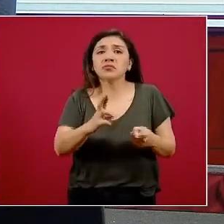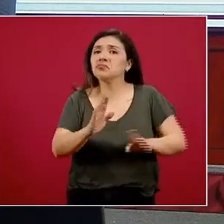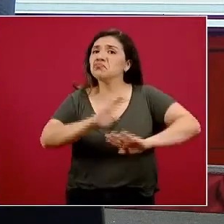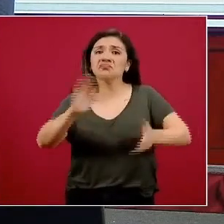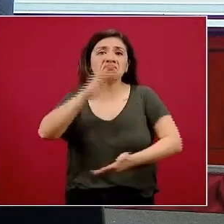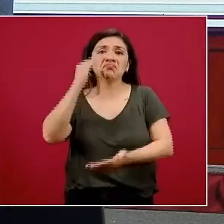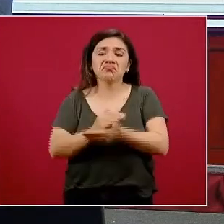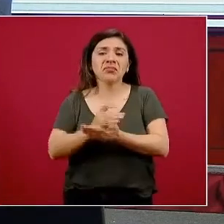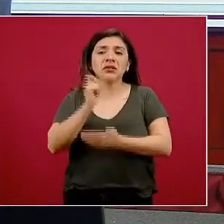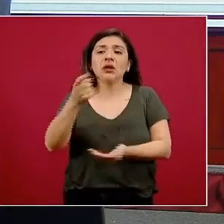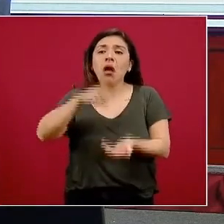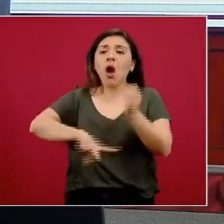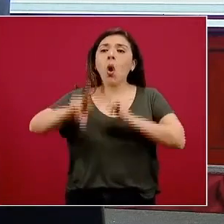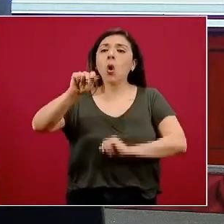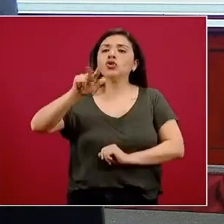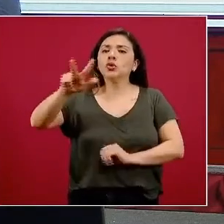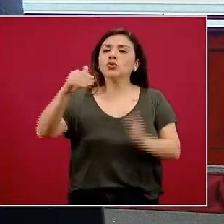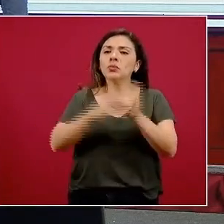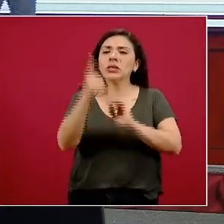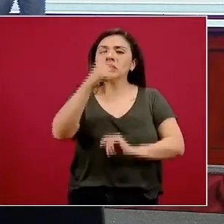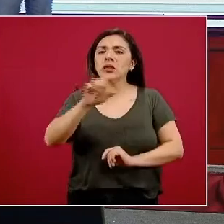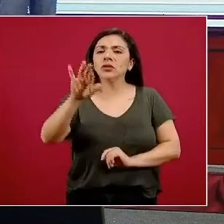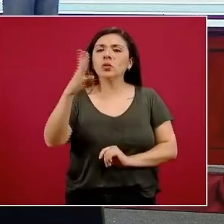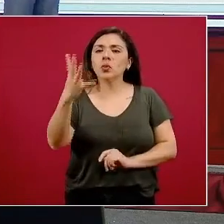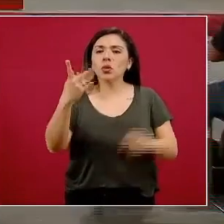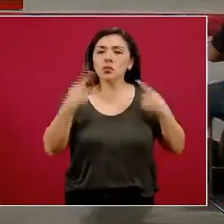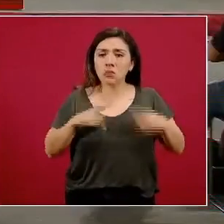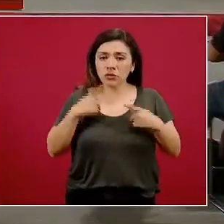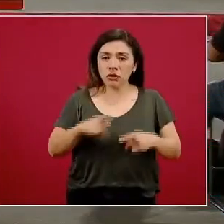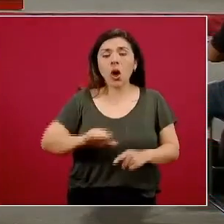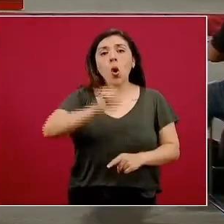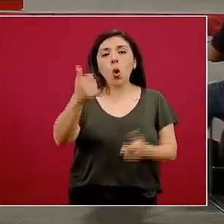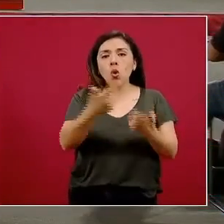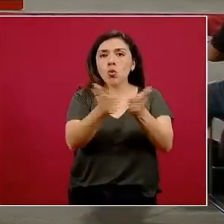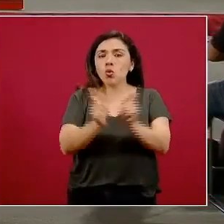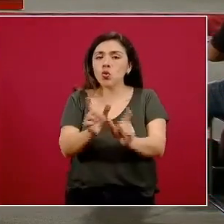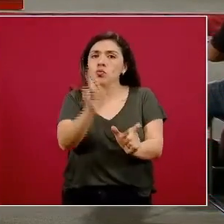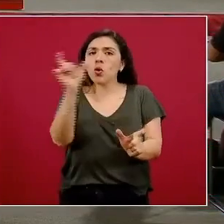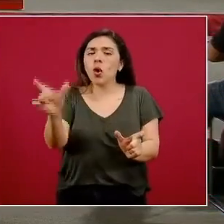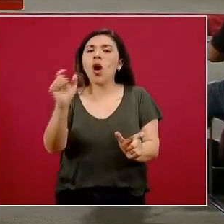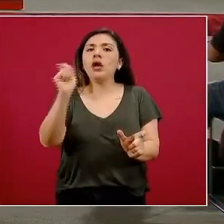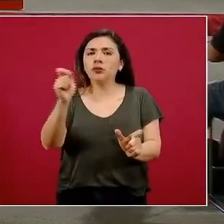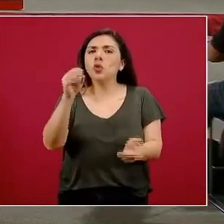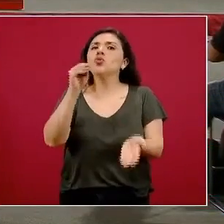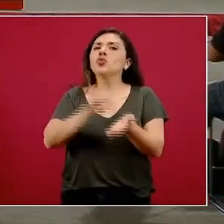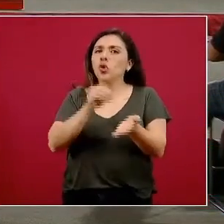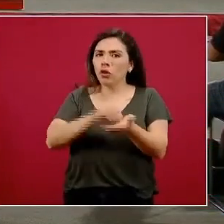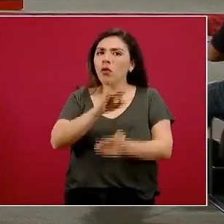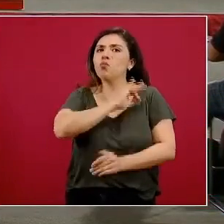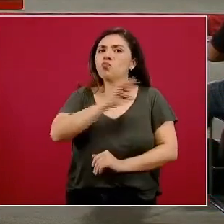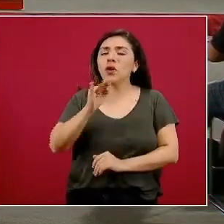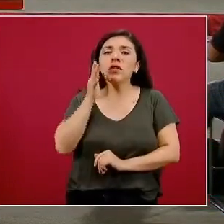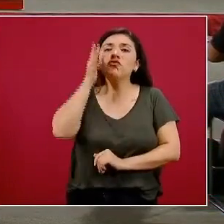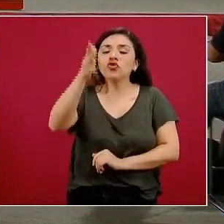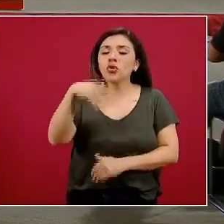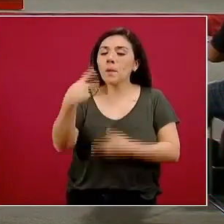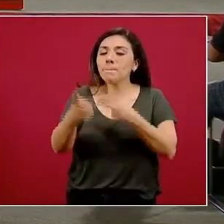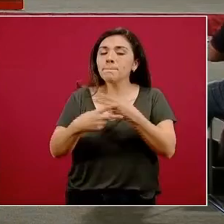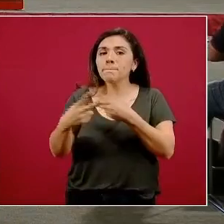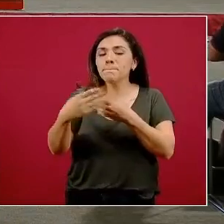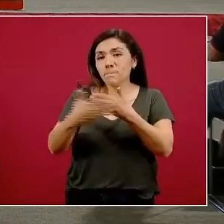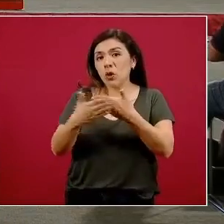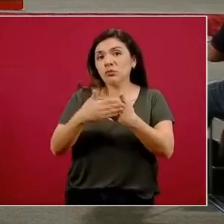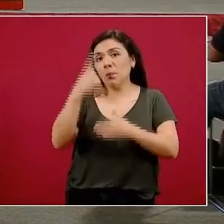que representan estos 88.154, pero también nos quedamos todavía con aquellos que sí tienen una posibilidad aún